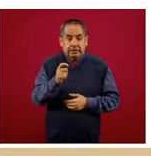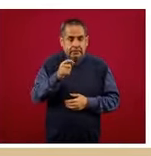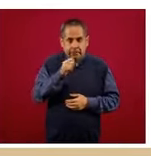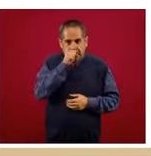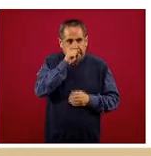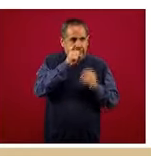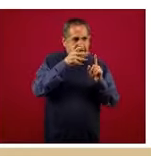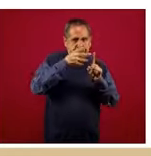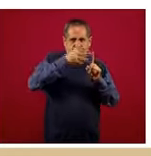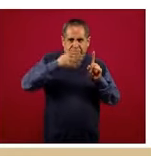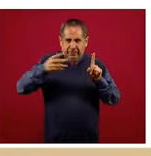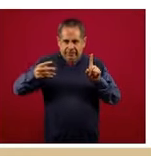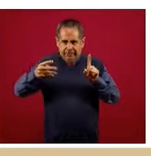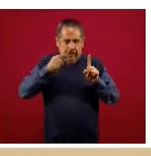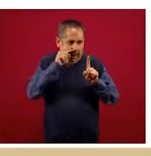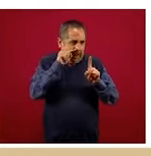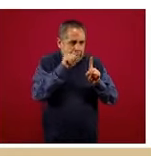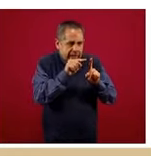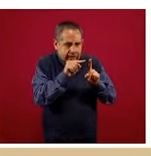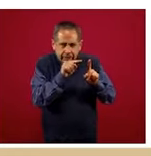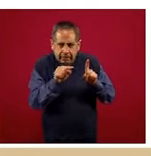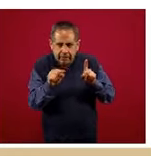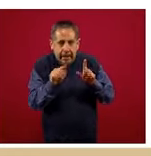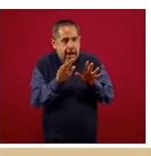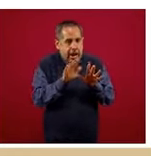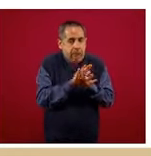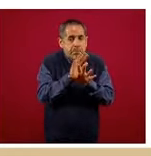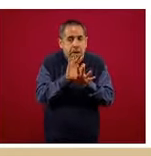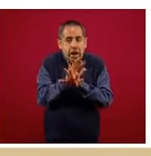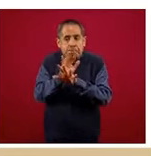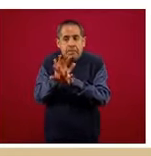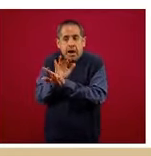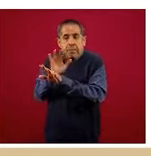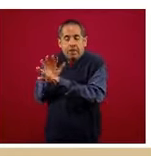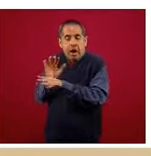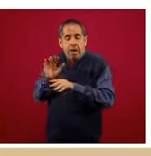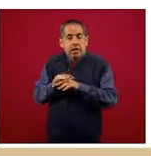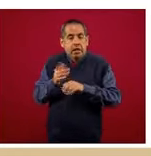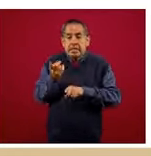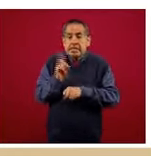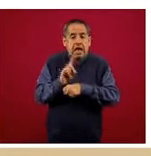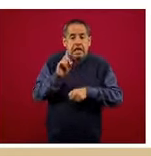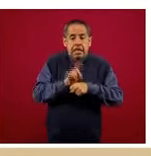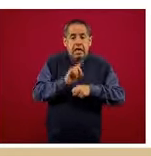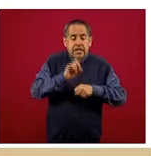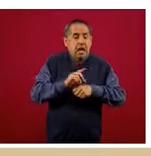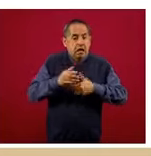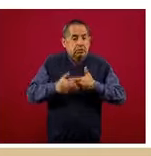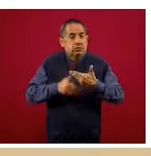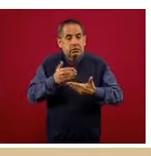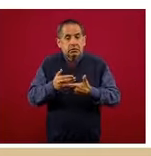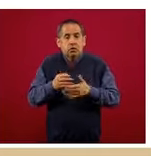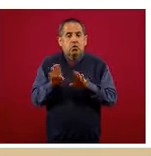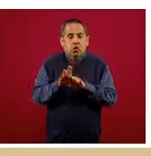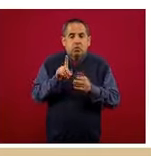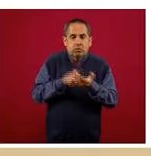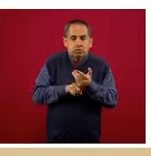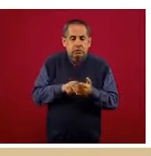graficamos precisamente cómo ha ido cambiando este incremento diario en la medida que se van todos los